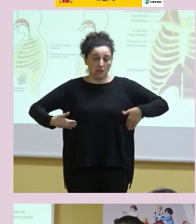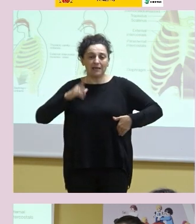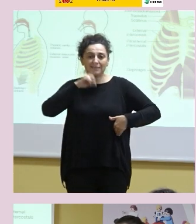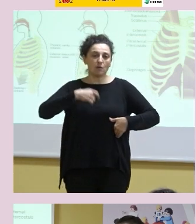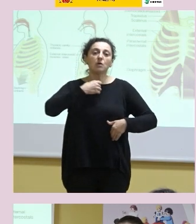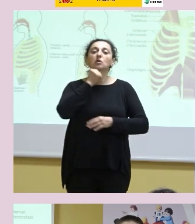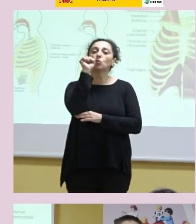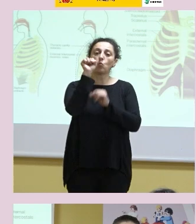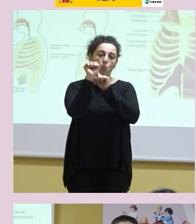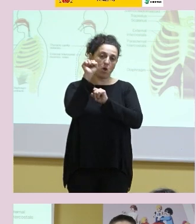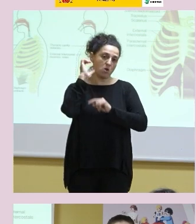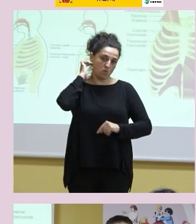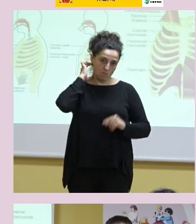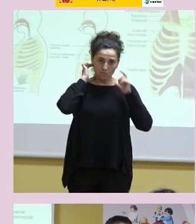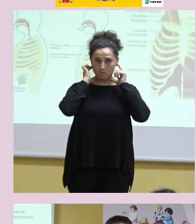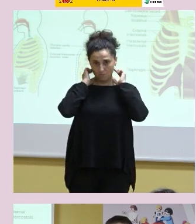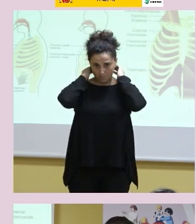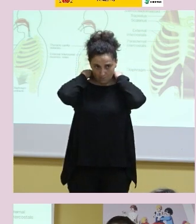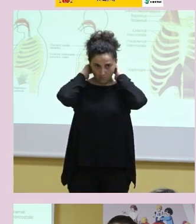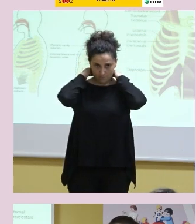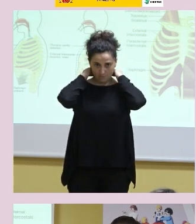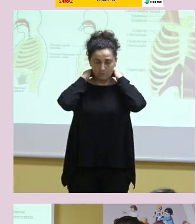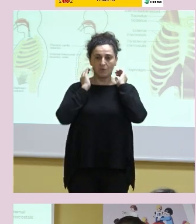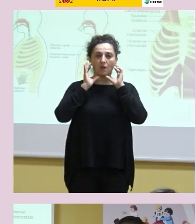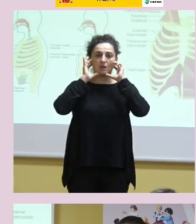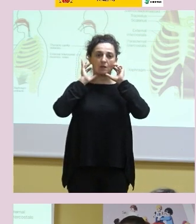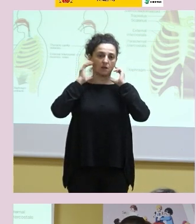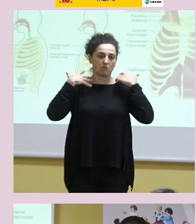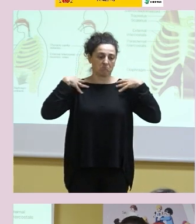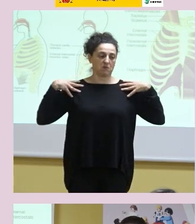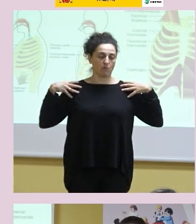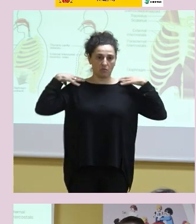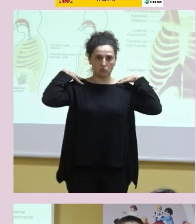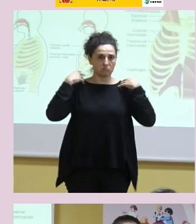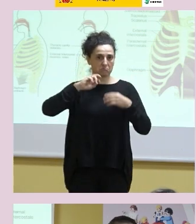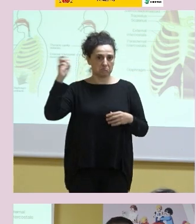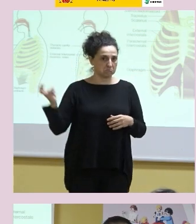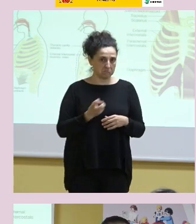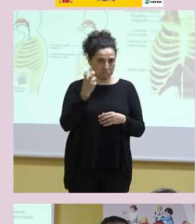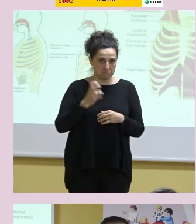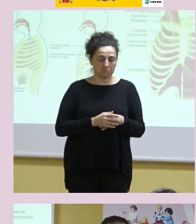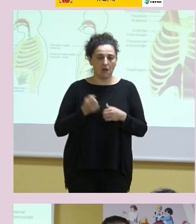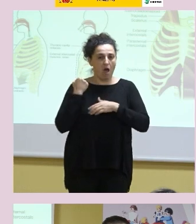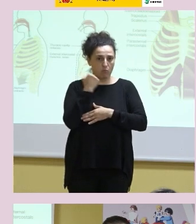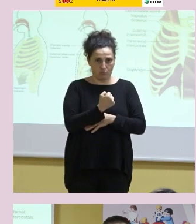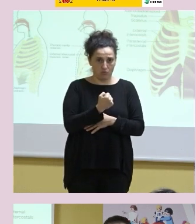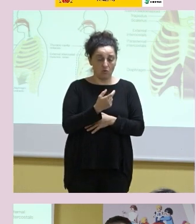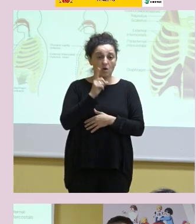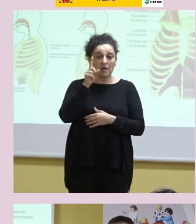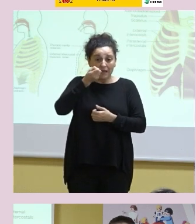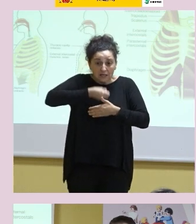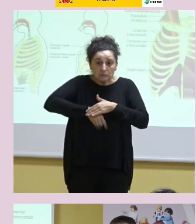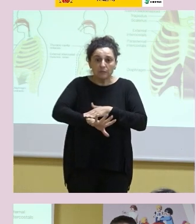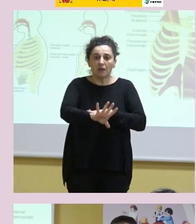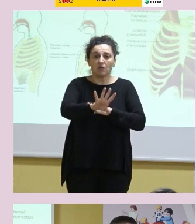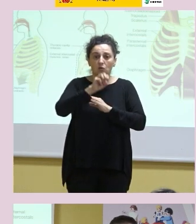cuello, escalenos, esternocleidomastoideo, trapecios, etc. Y además en la expiración